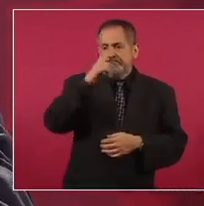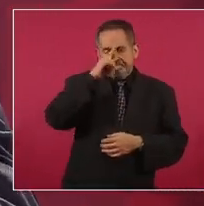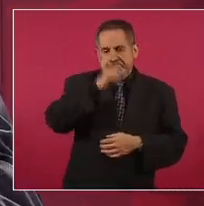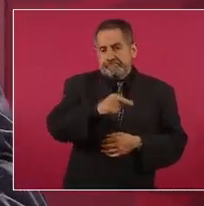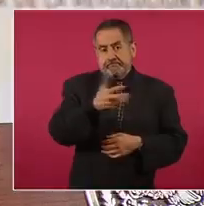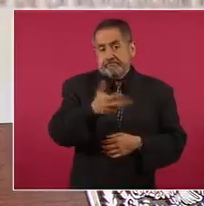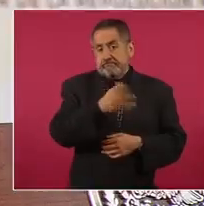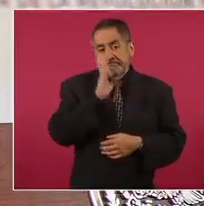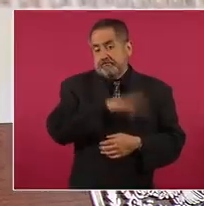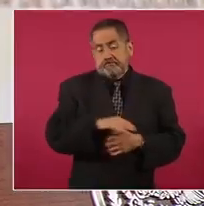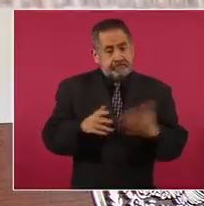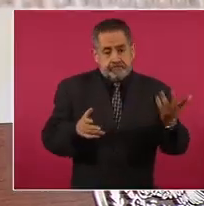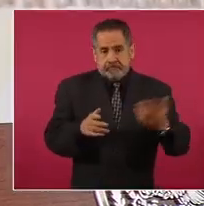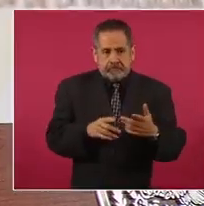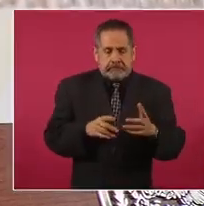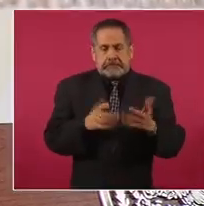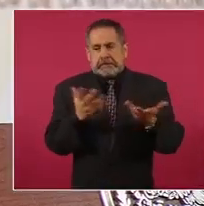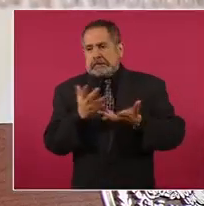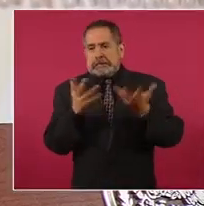desde